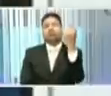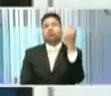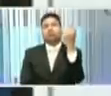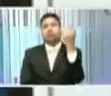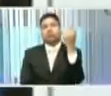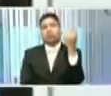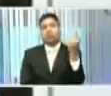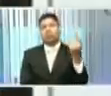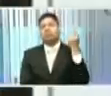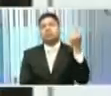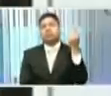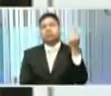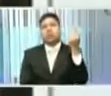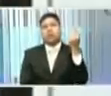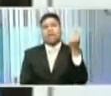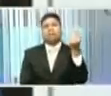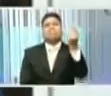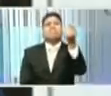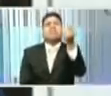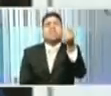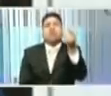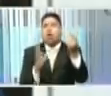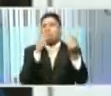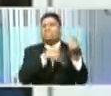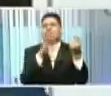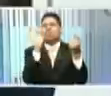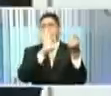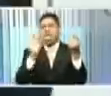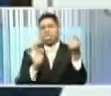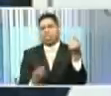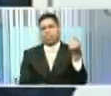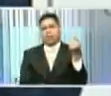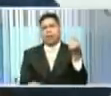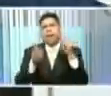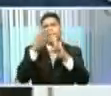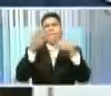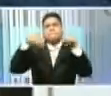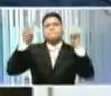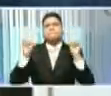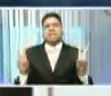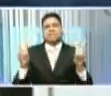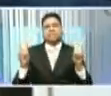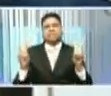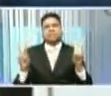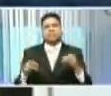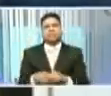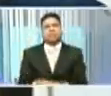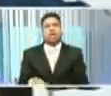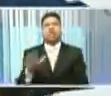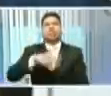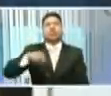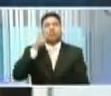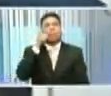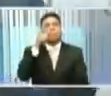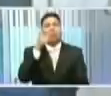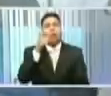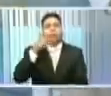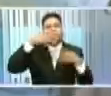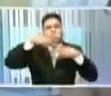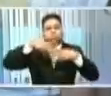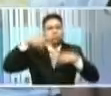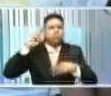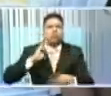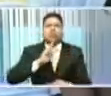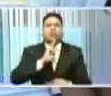así, pequeñito, nada. Paz. Donde está el pueblo bolivariano movilizado, hay